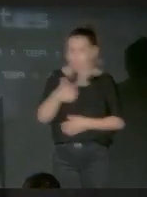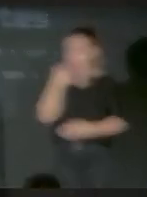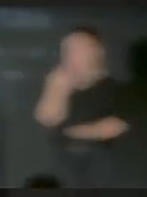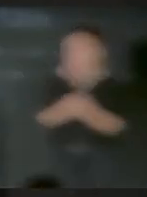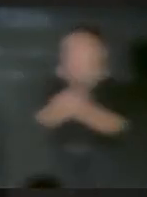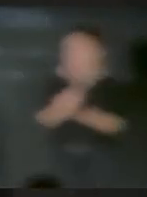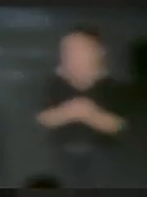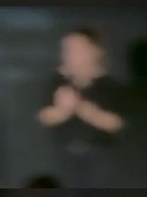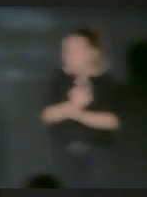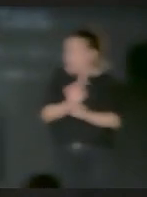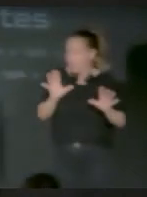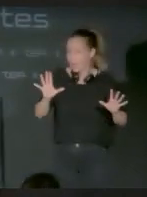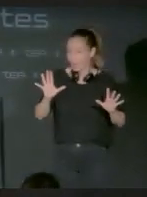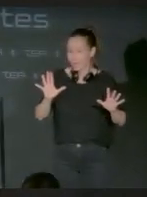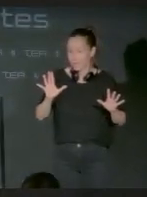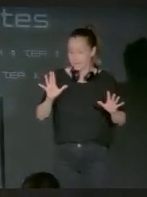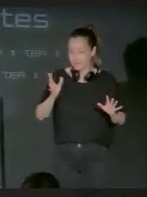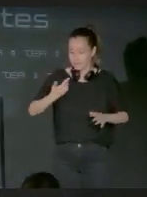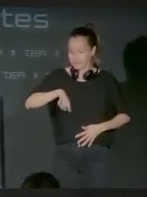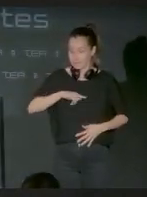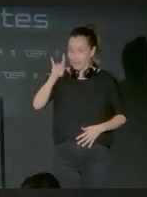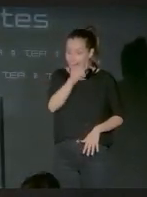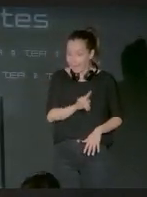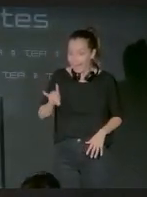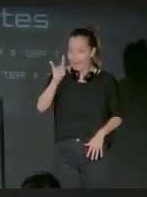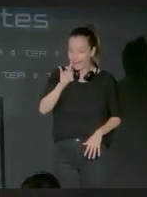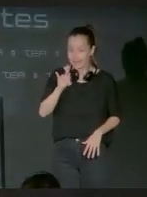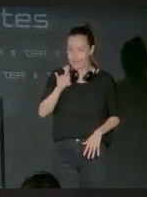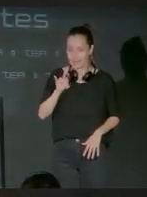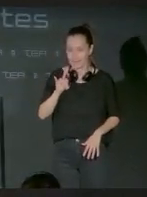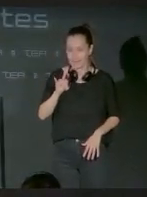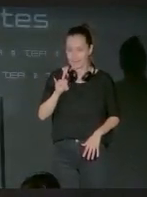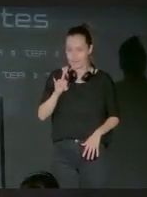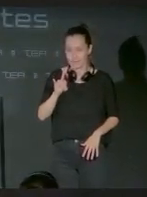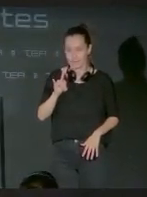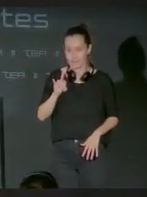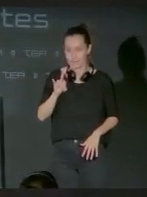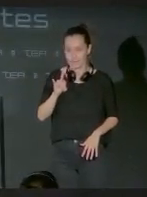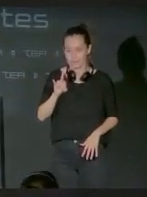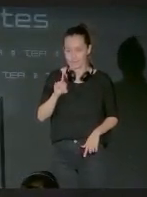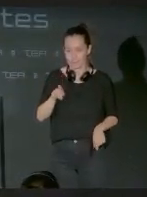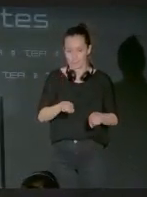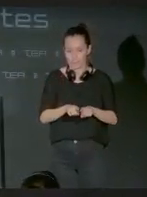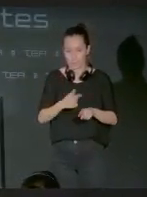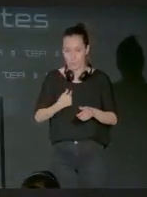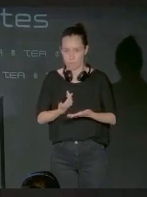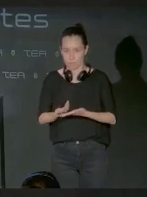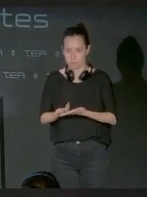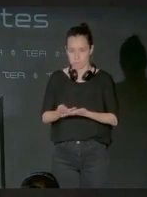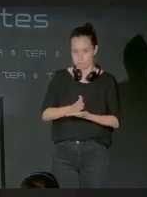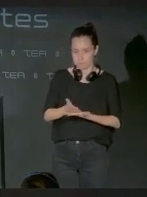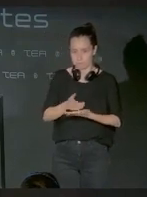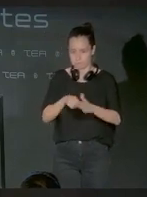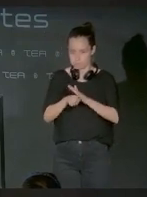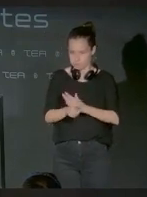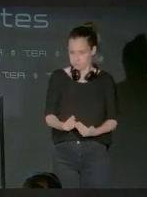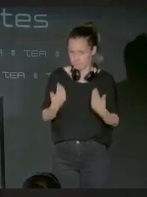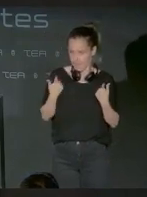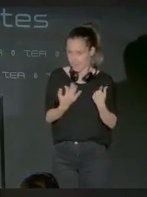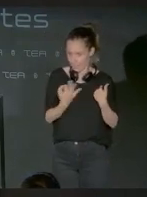evidente de que Canarias somos los interlocutores adecuados por último